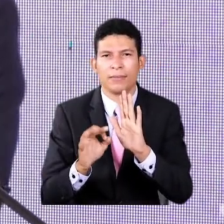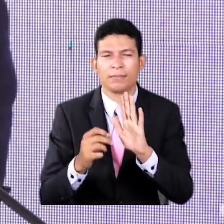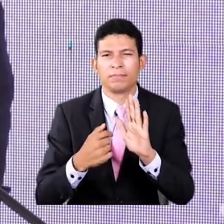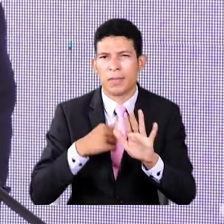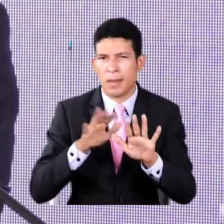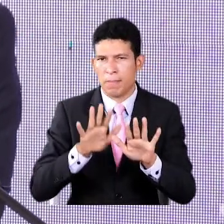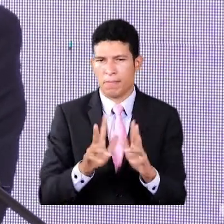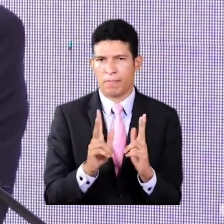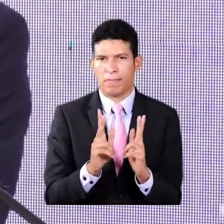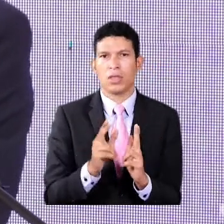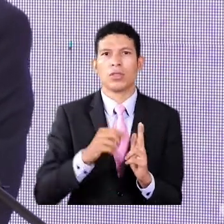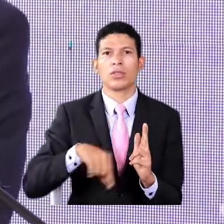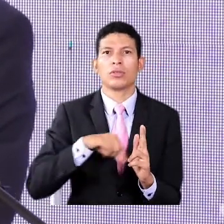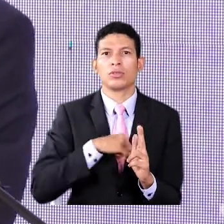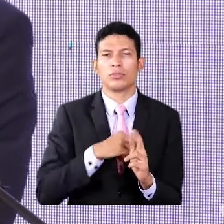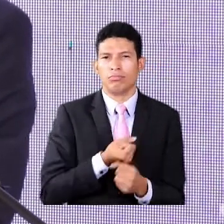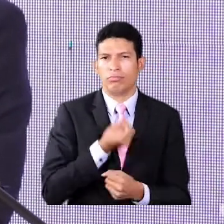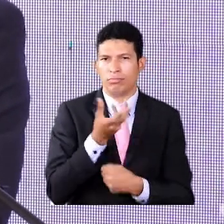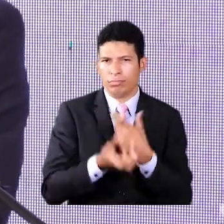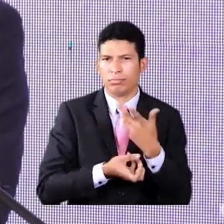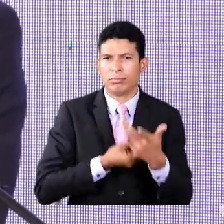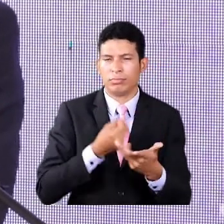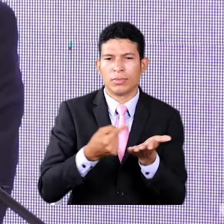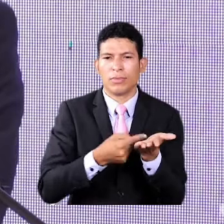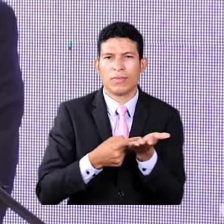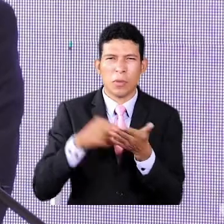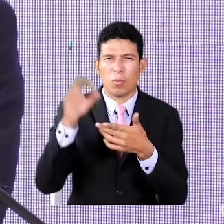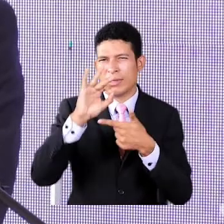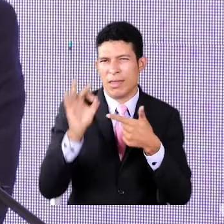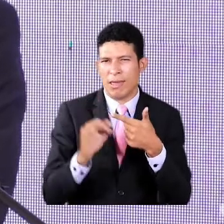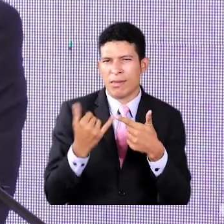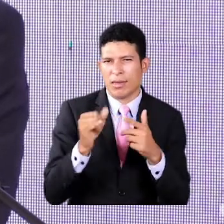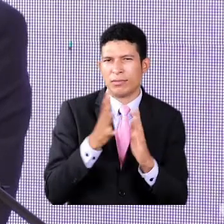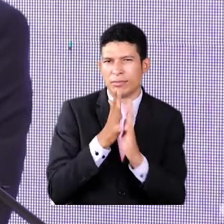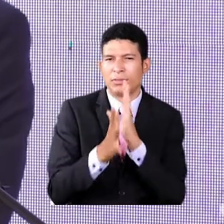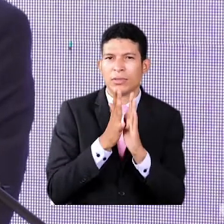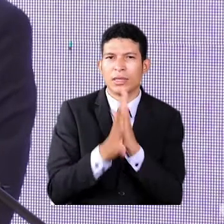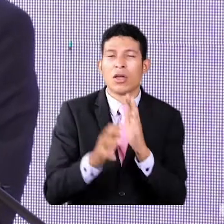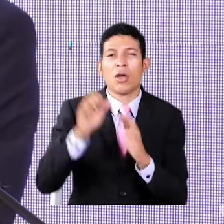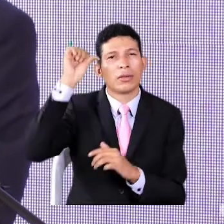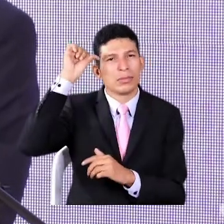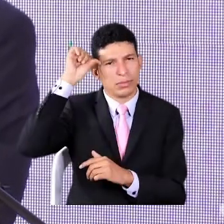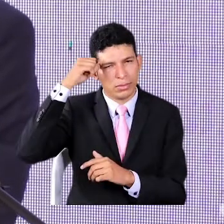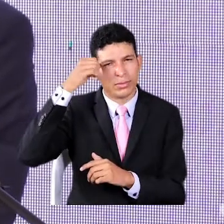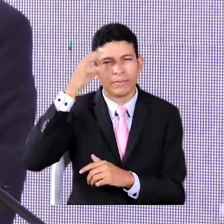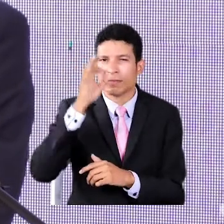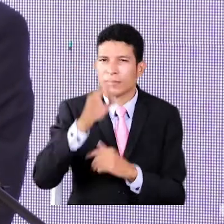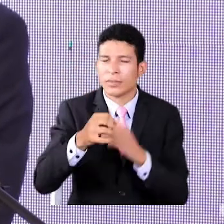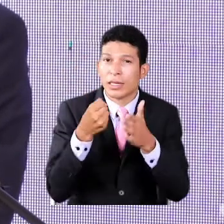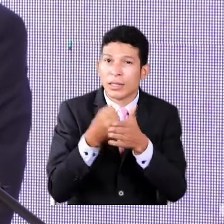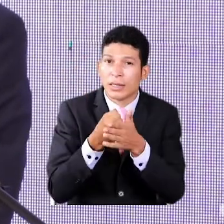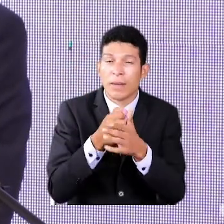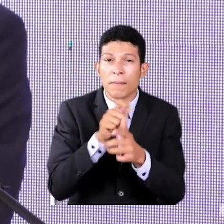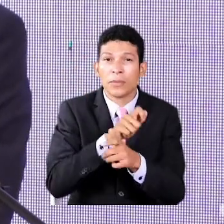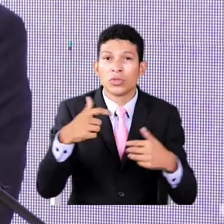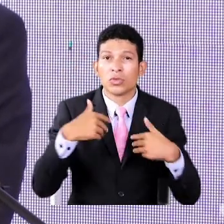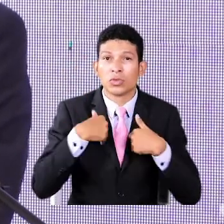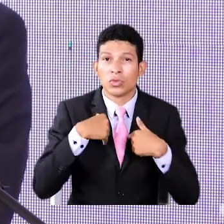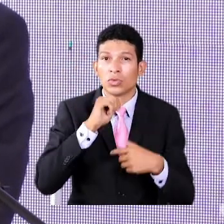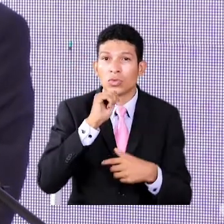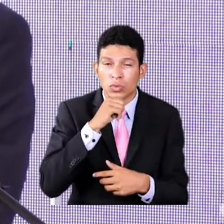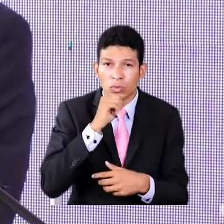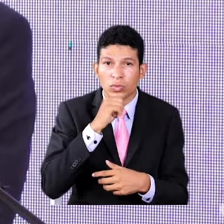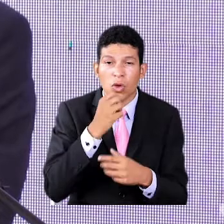estas cifras que hemos estado de las que hemos hablado todas las mañanas para recordar y enfatizar que las víctimas no son un número